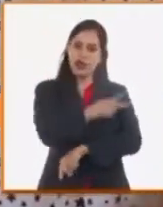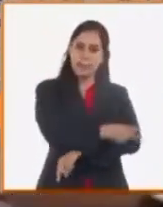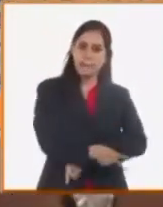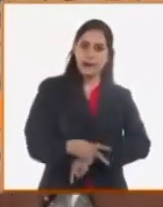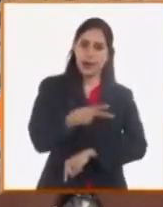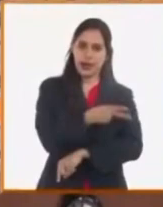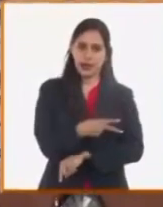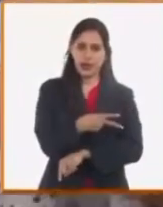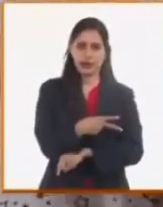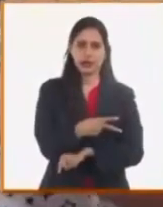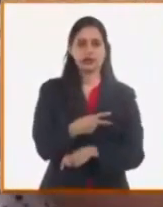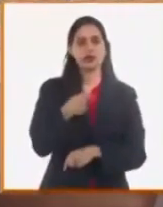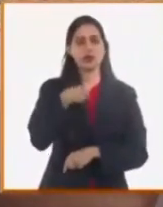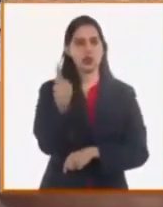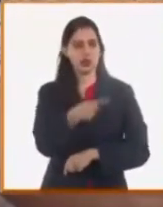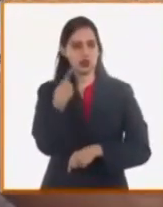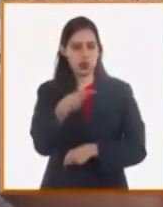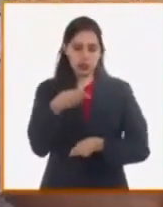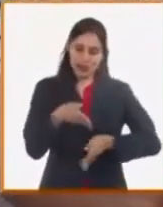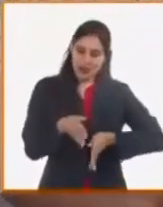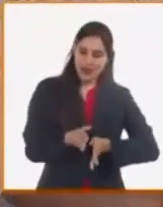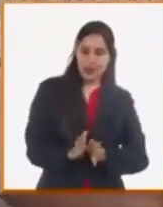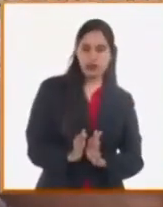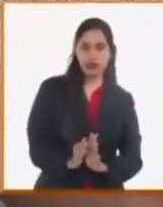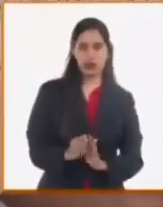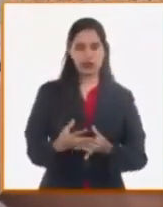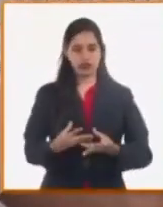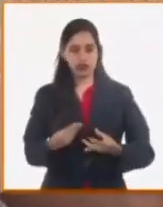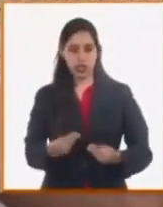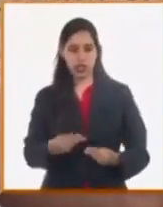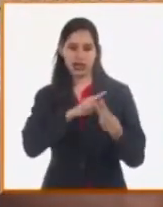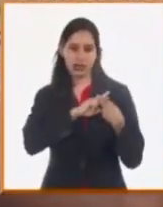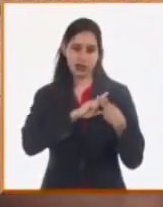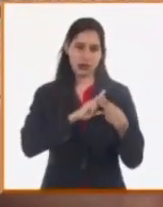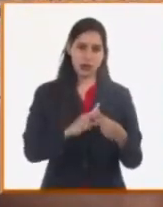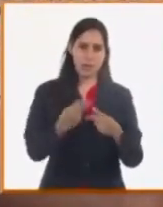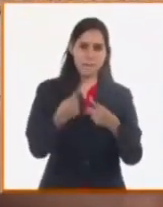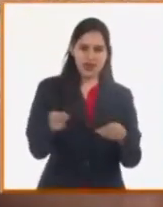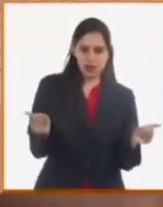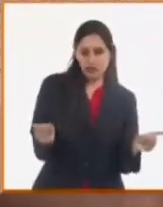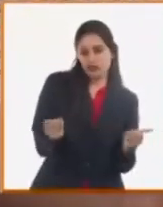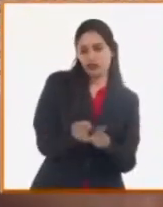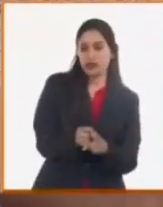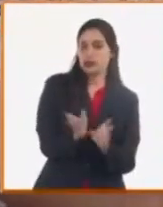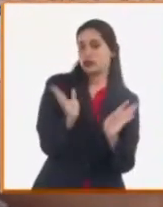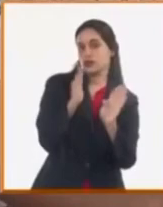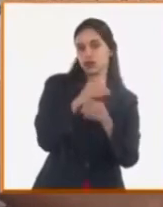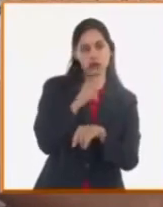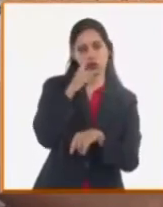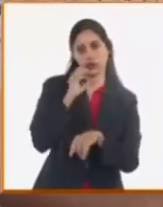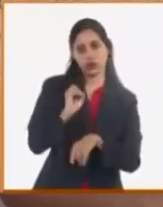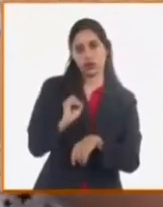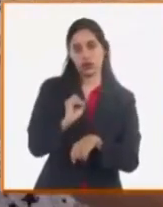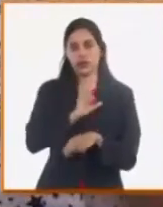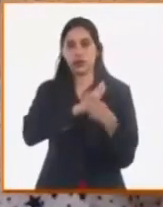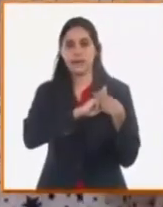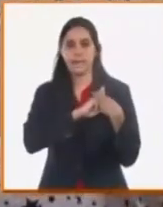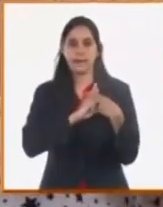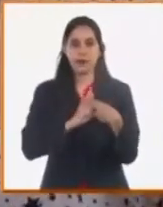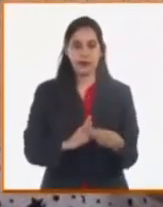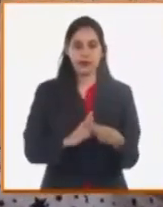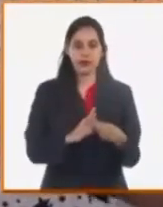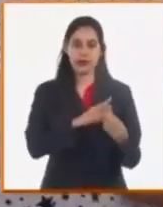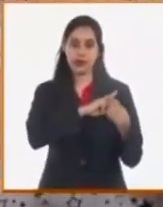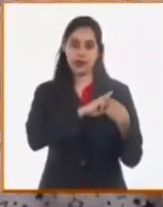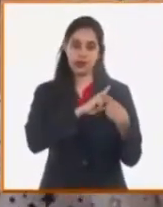pedazo de tierra en el que nacimos pero no se reduce ese compromiso patriota solamente a ese pedazo de tierra en el que nacimos es el